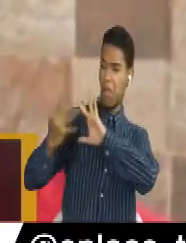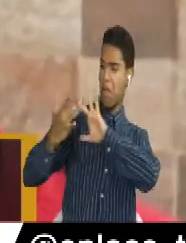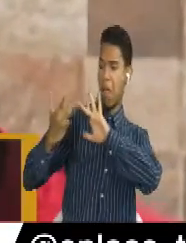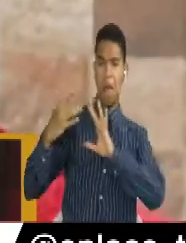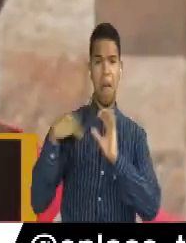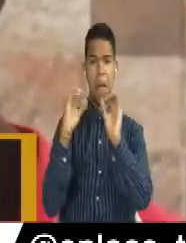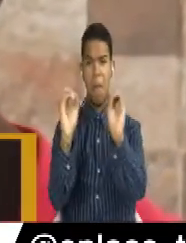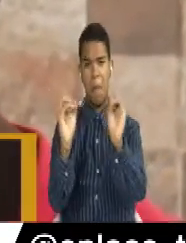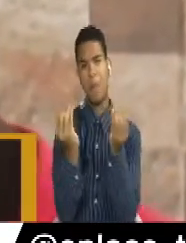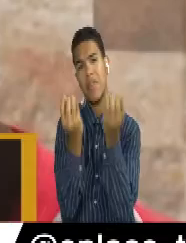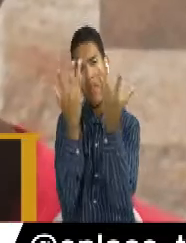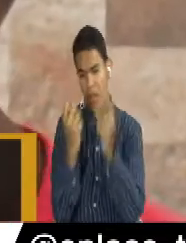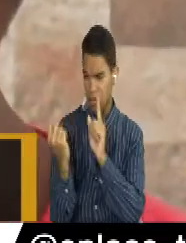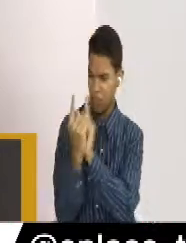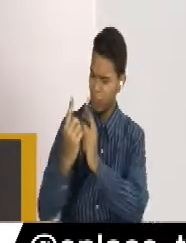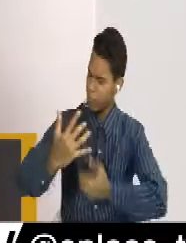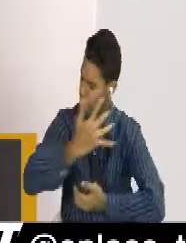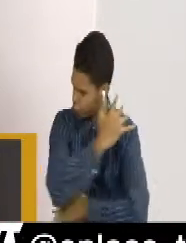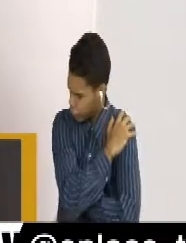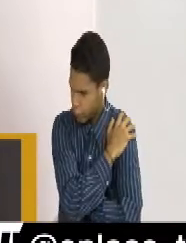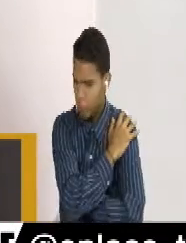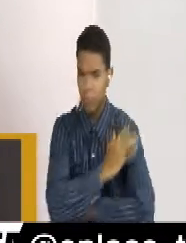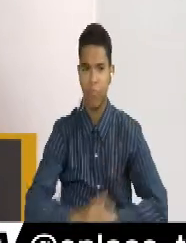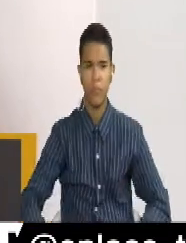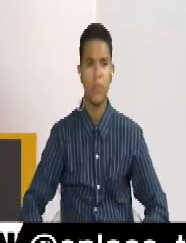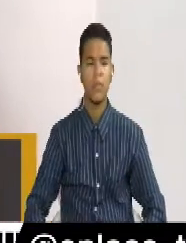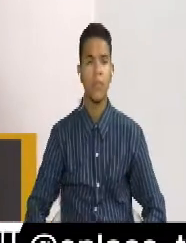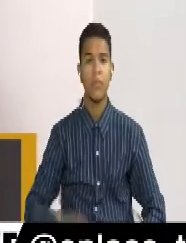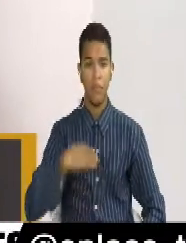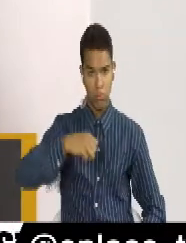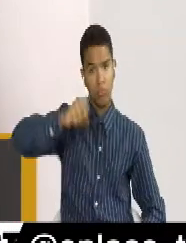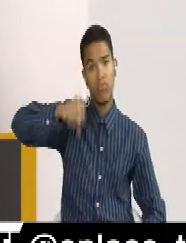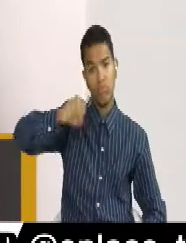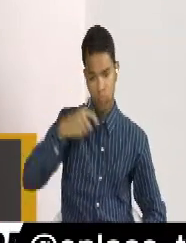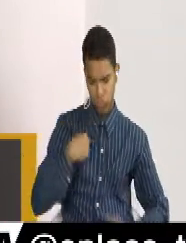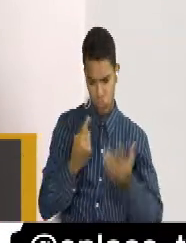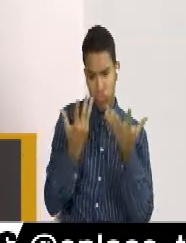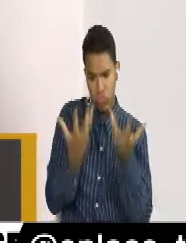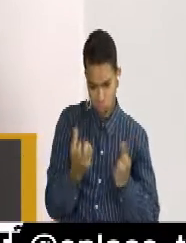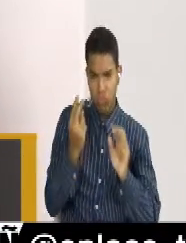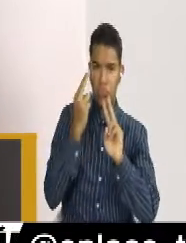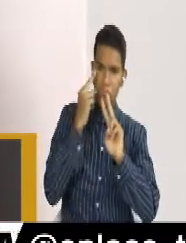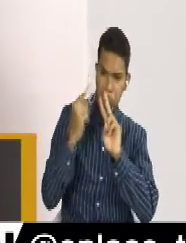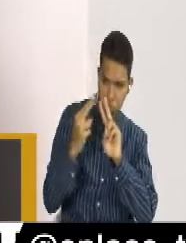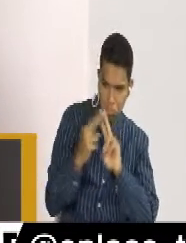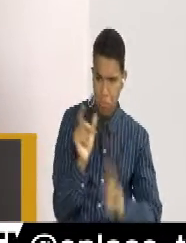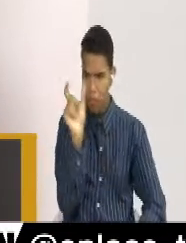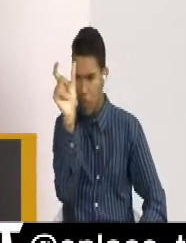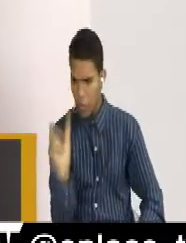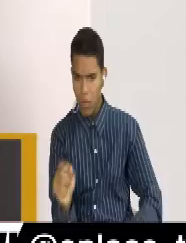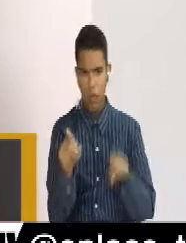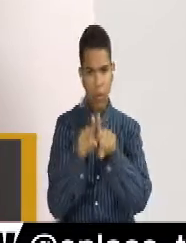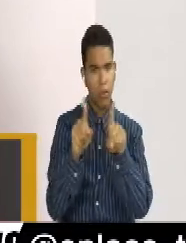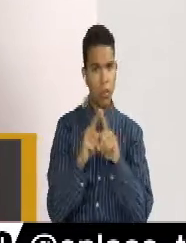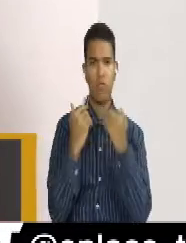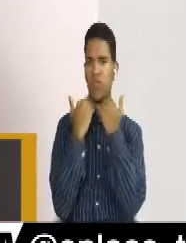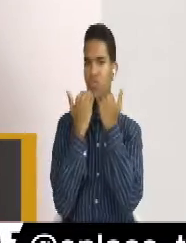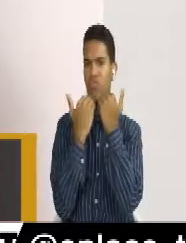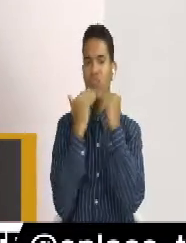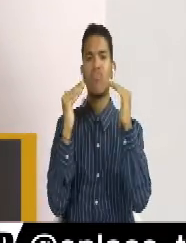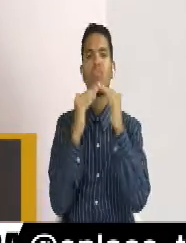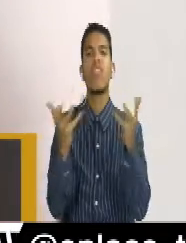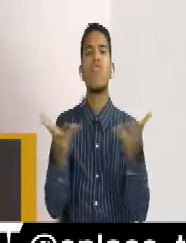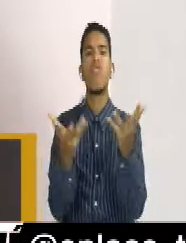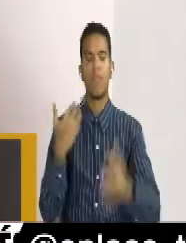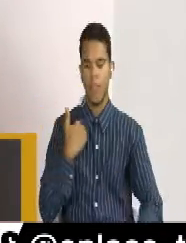pronto para poder abrazar. Estoy viendo la situación que quiero conocer a mi hermano, distinguirlo. No sé dónde está ubicado, pero